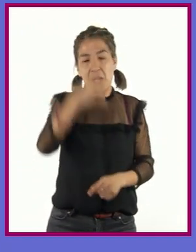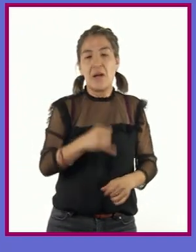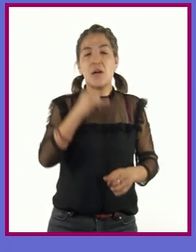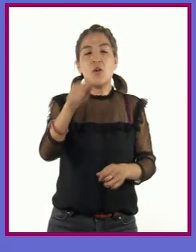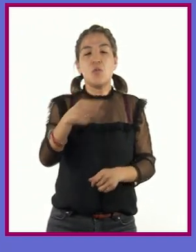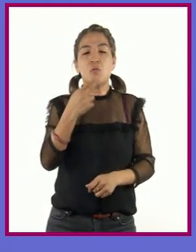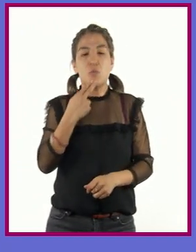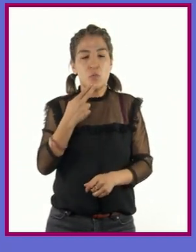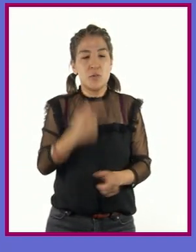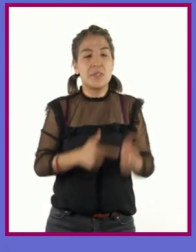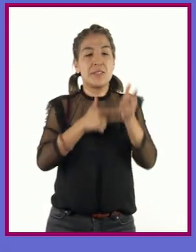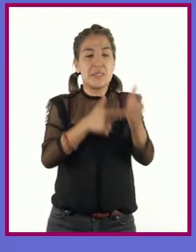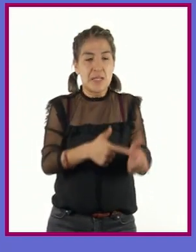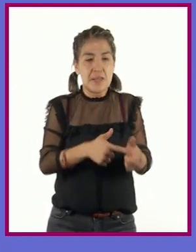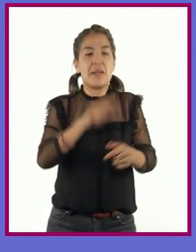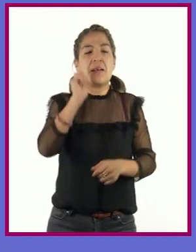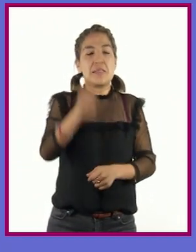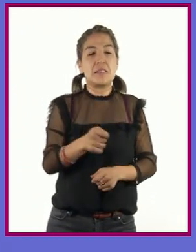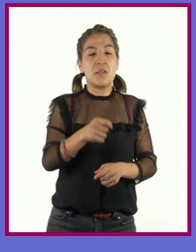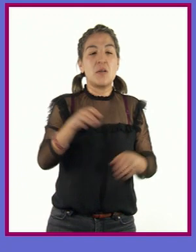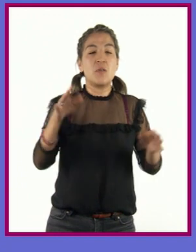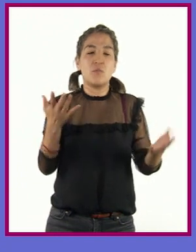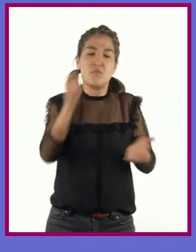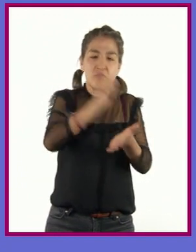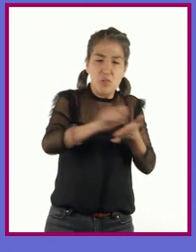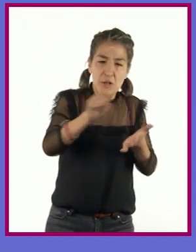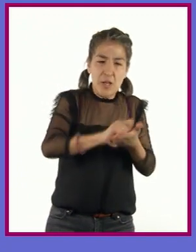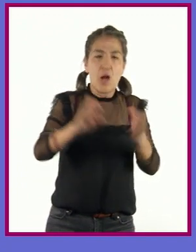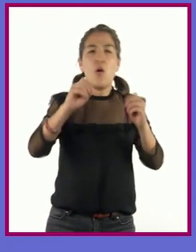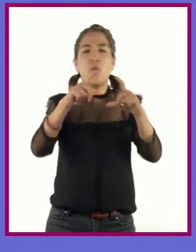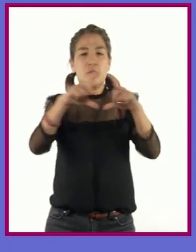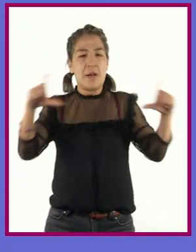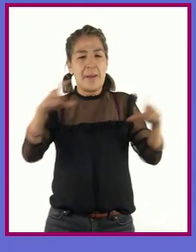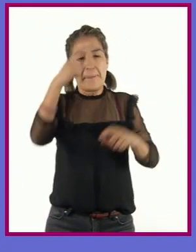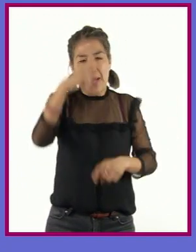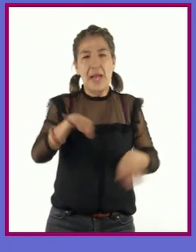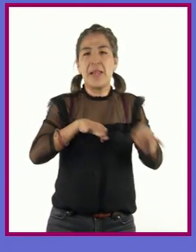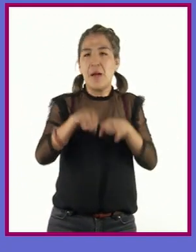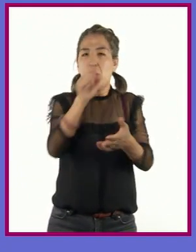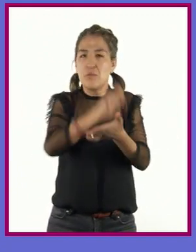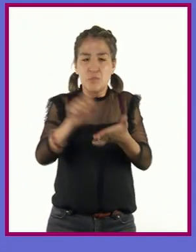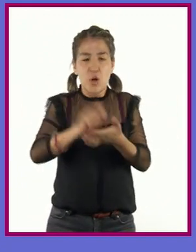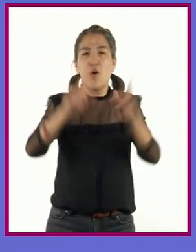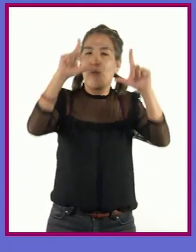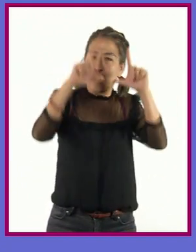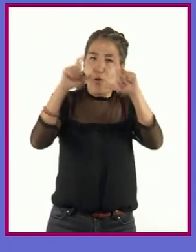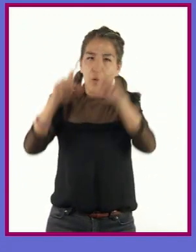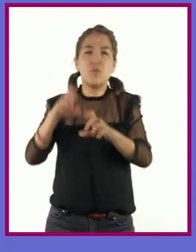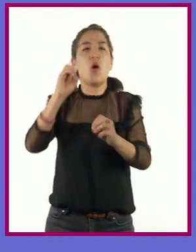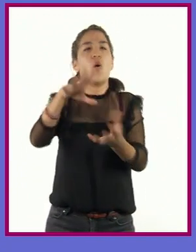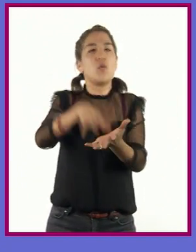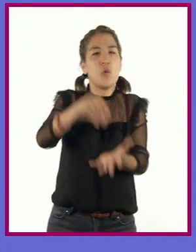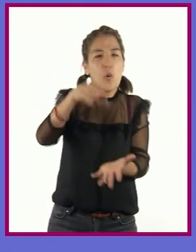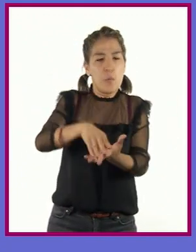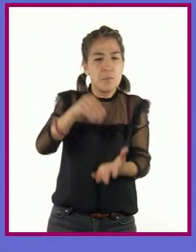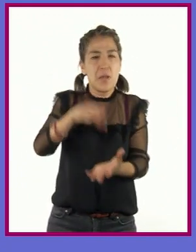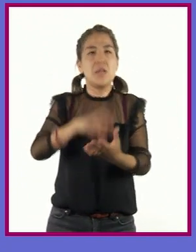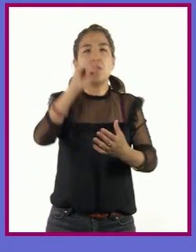uso posterior, ya sea en apuntes, fichas de trabajo, fotografías,